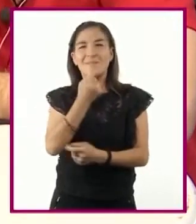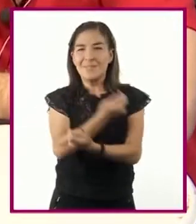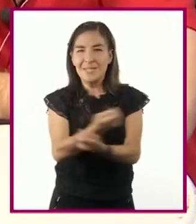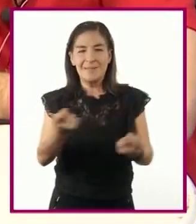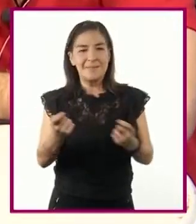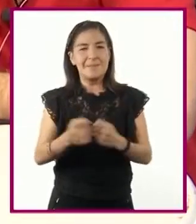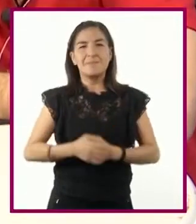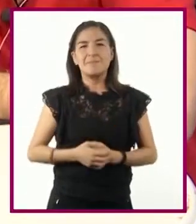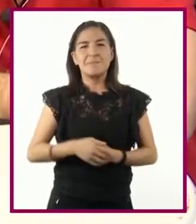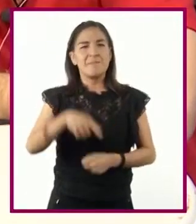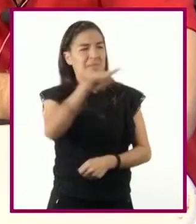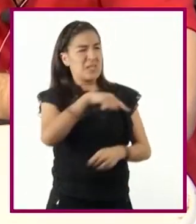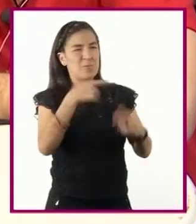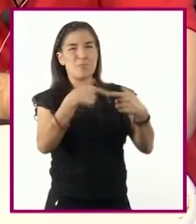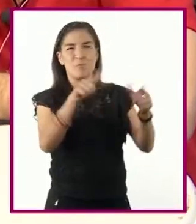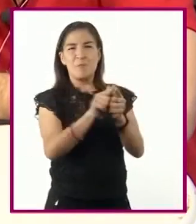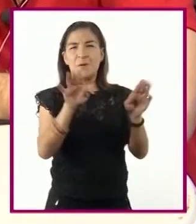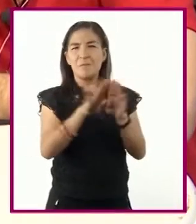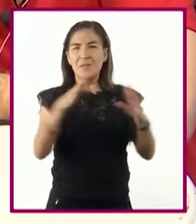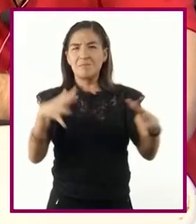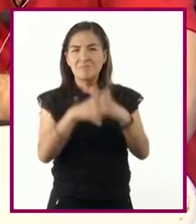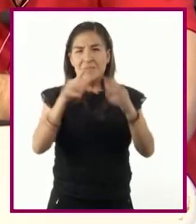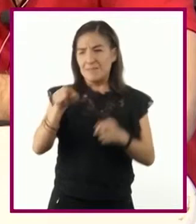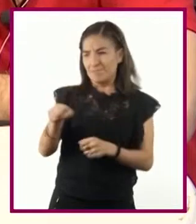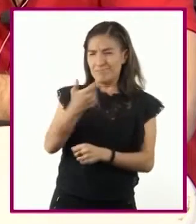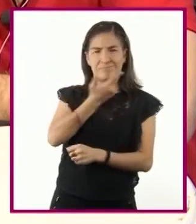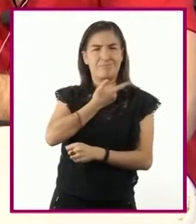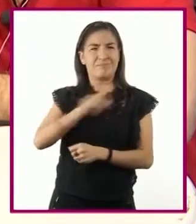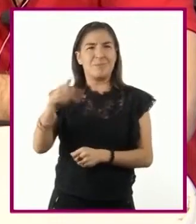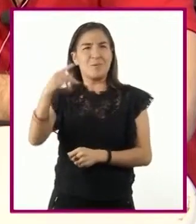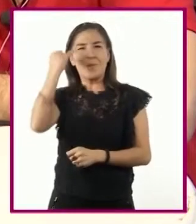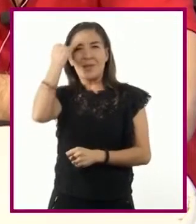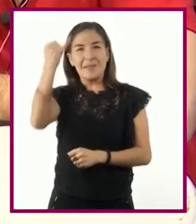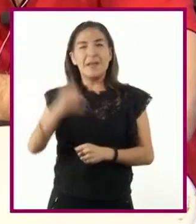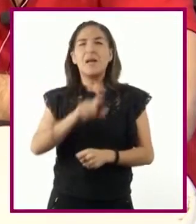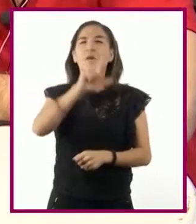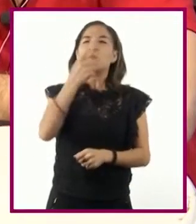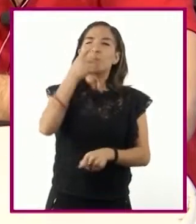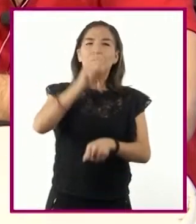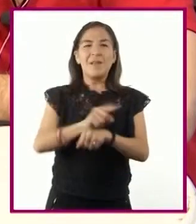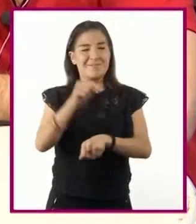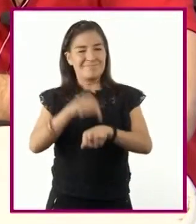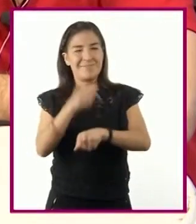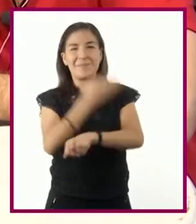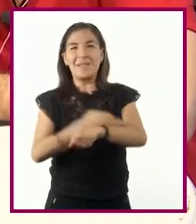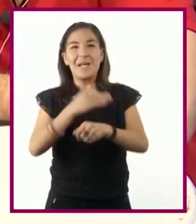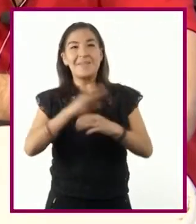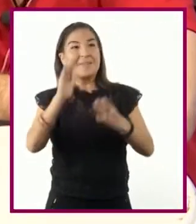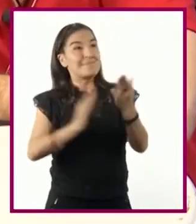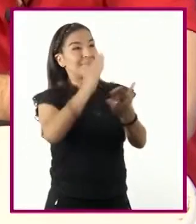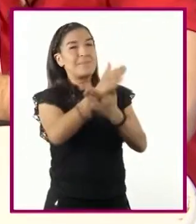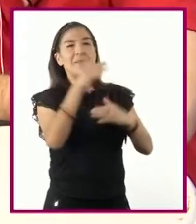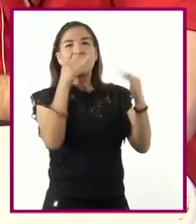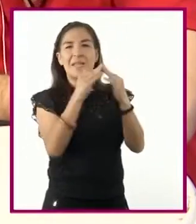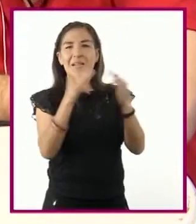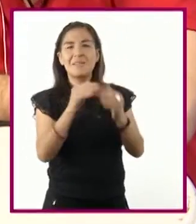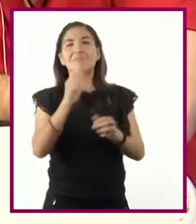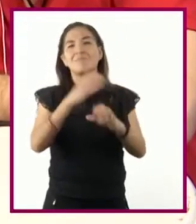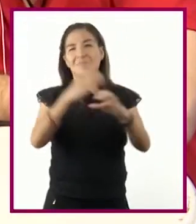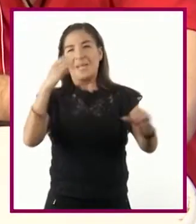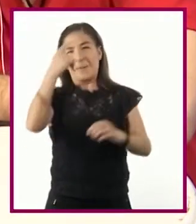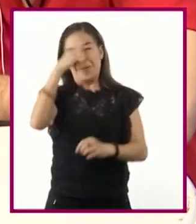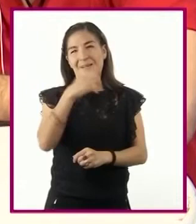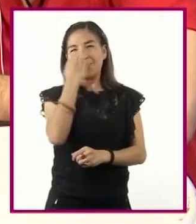los extremistas no agradó el activismo de la joven. Una tarde, cuando regresaba a casa, a bordo de un autobús